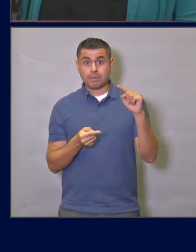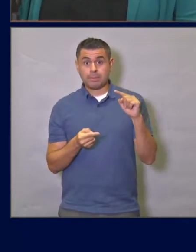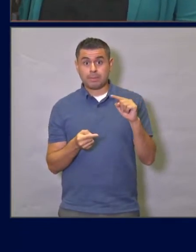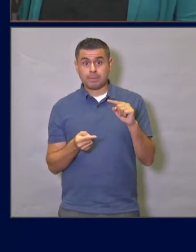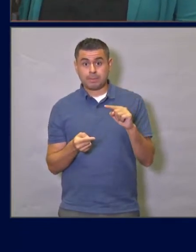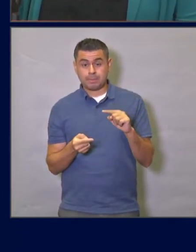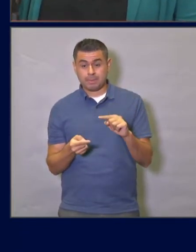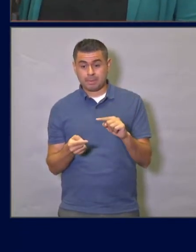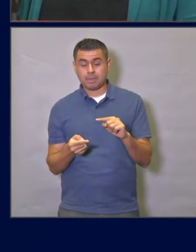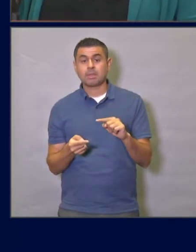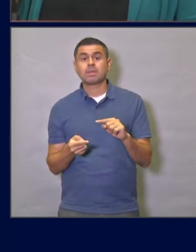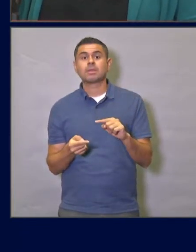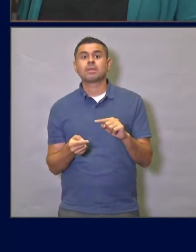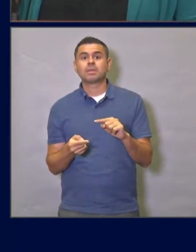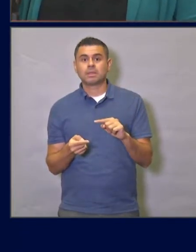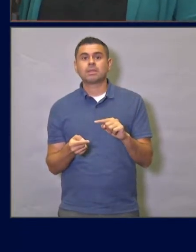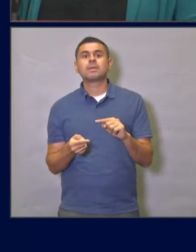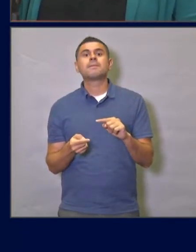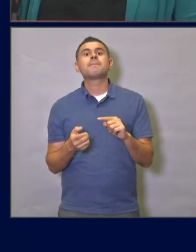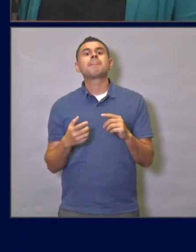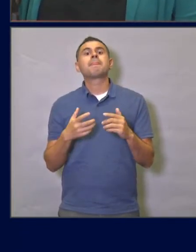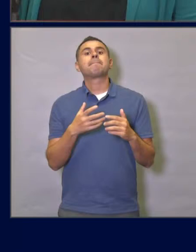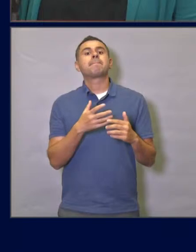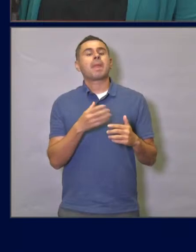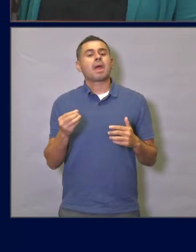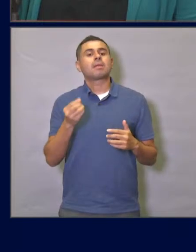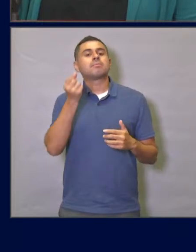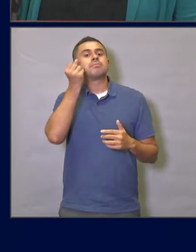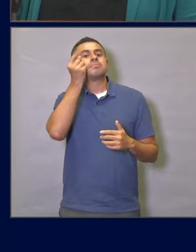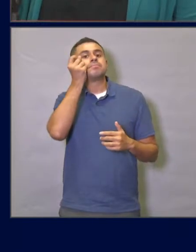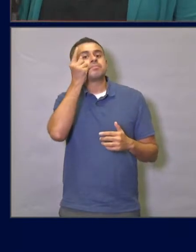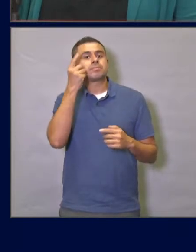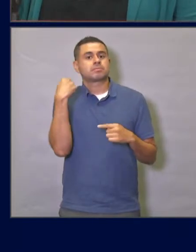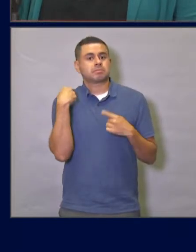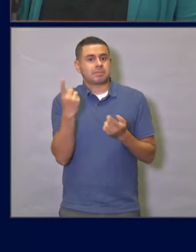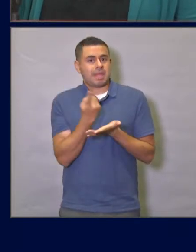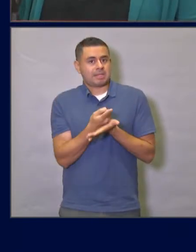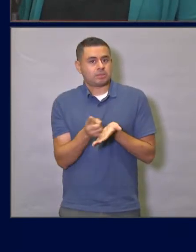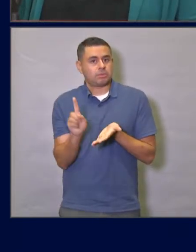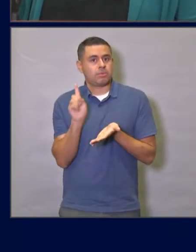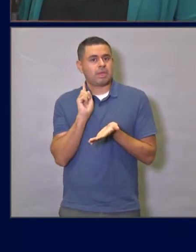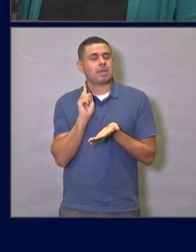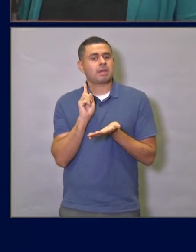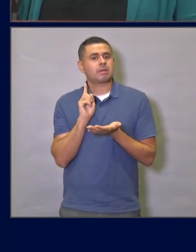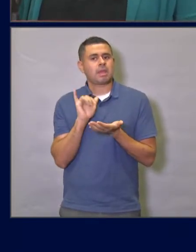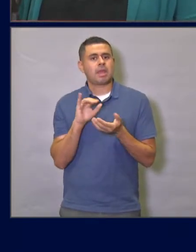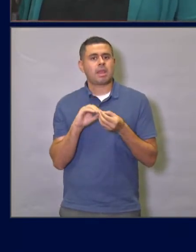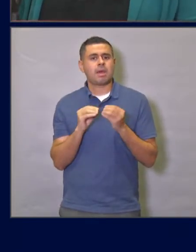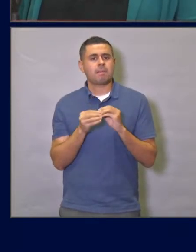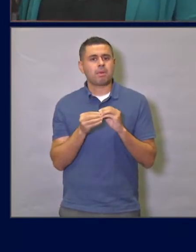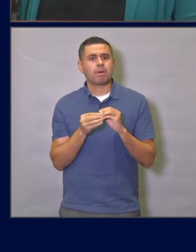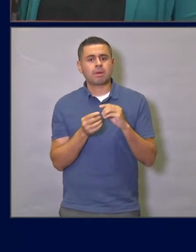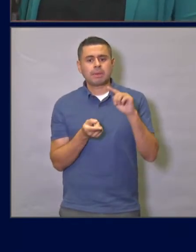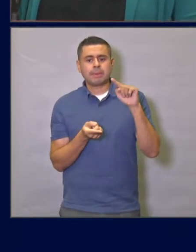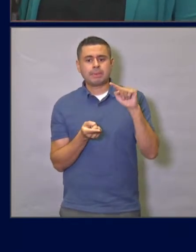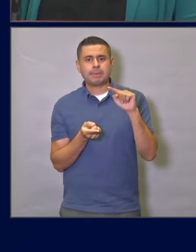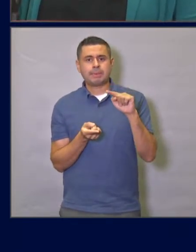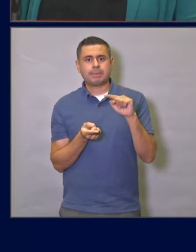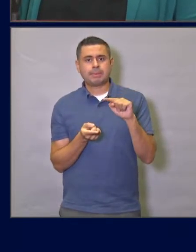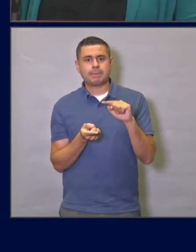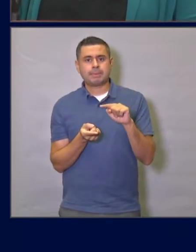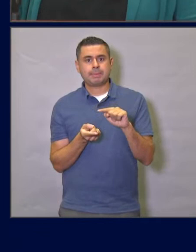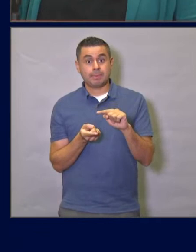de pruebas que hemos estado viendo durante la última semana, porque este número puede estar